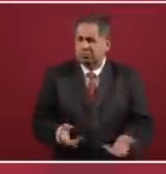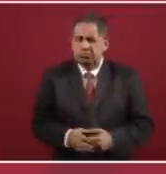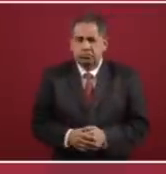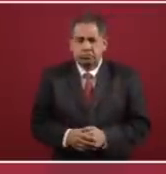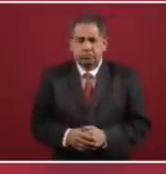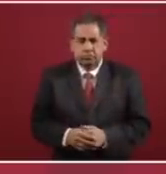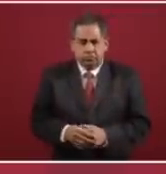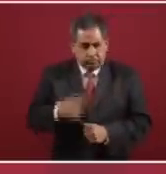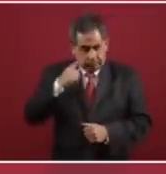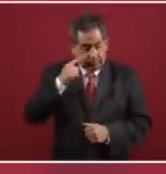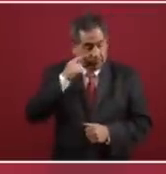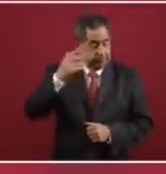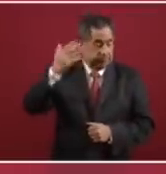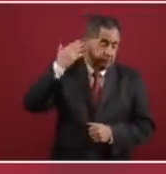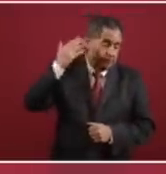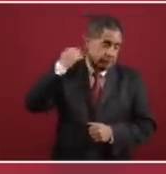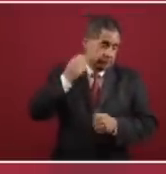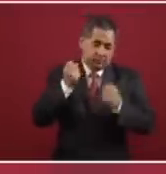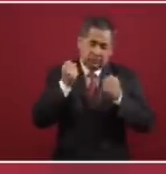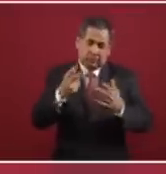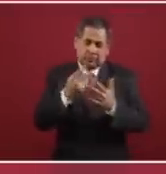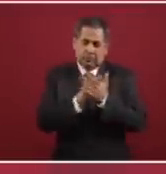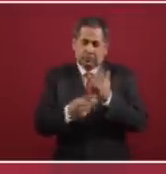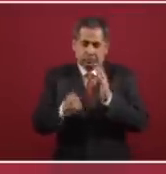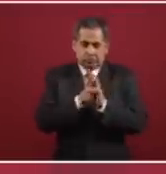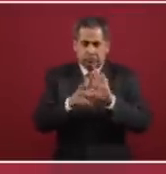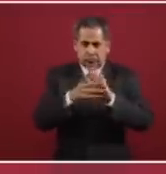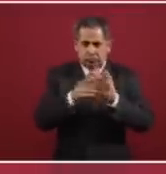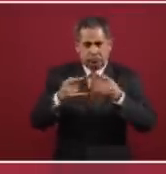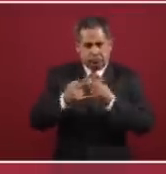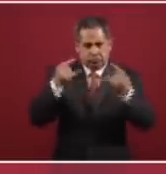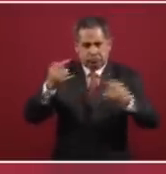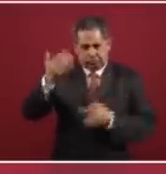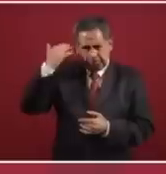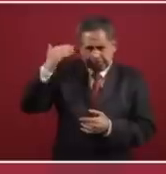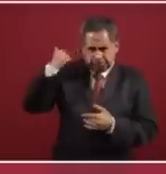había muchas plazas. Vamos a la historia.